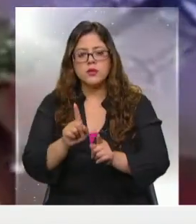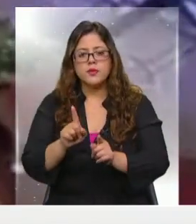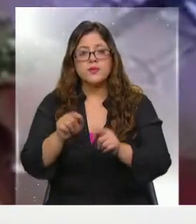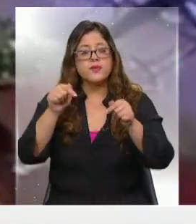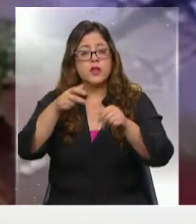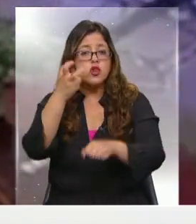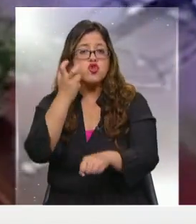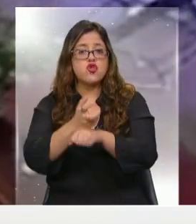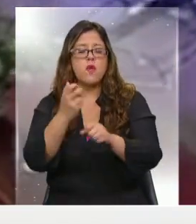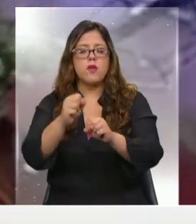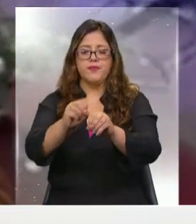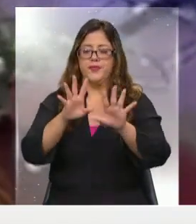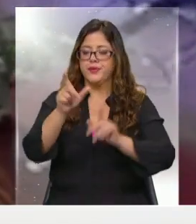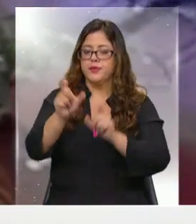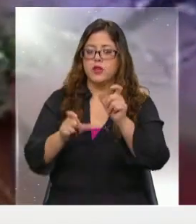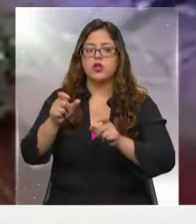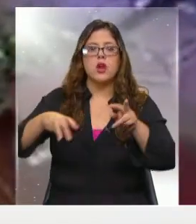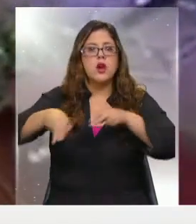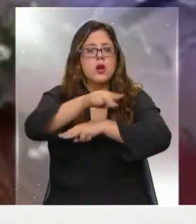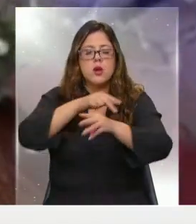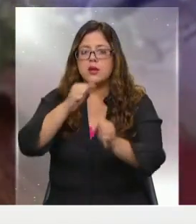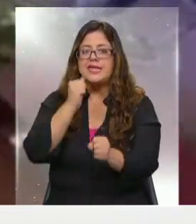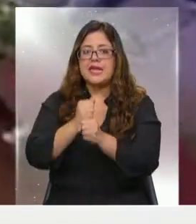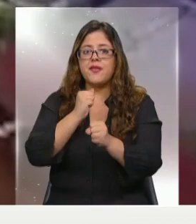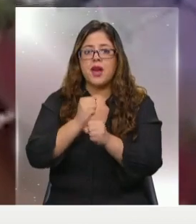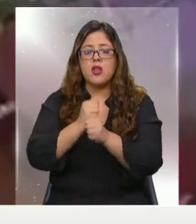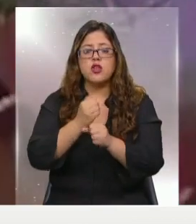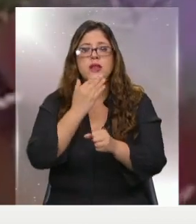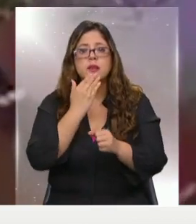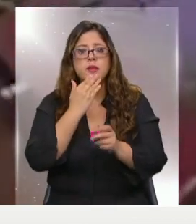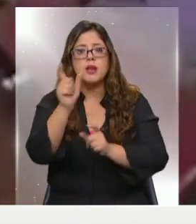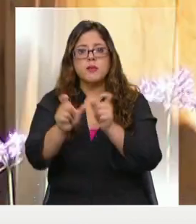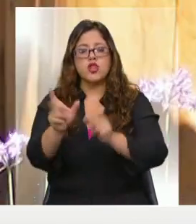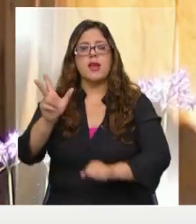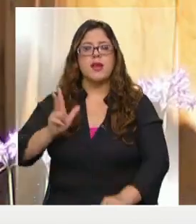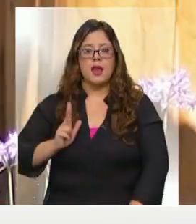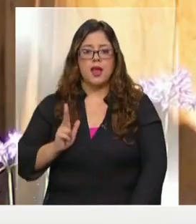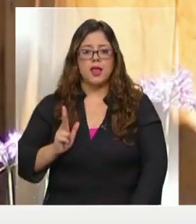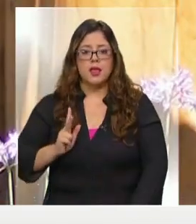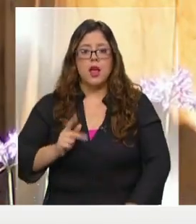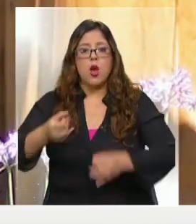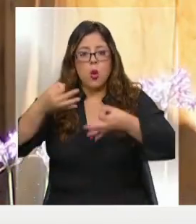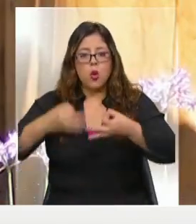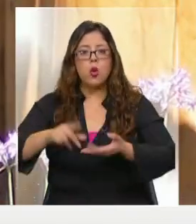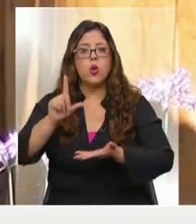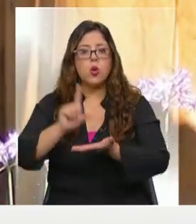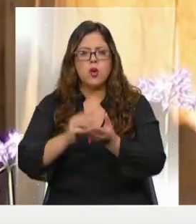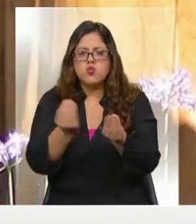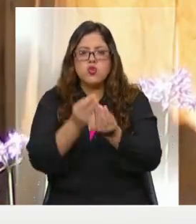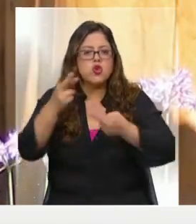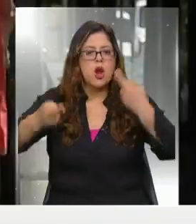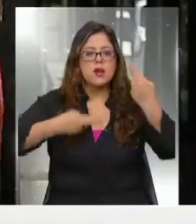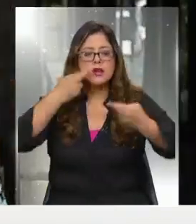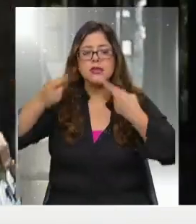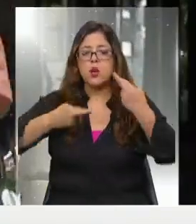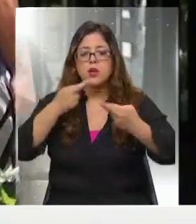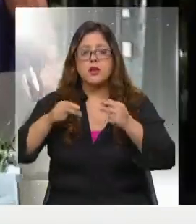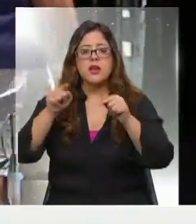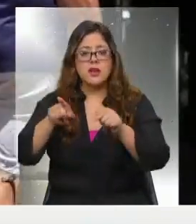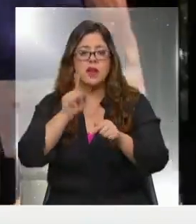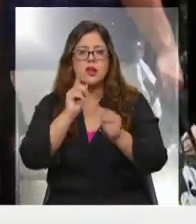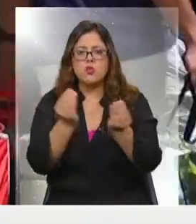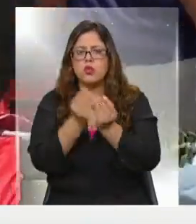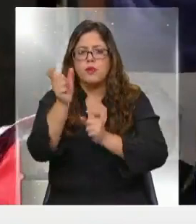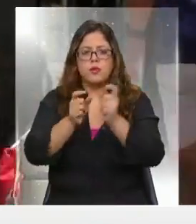Un asalto que sorprendió a transeúntes, trabajadores y sobre todo a clientes en un sector con muchos restaurantes que tienen una